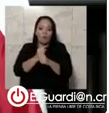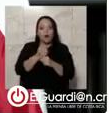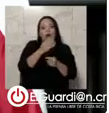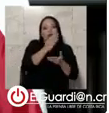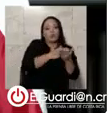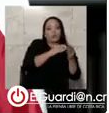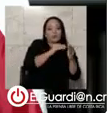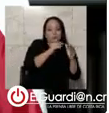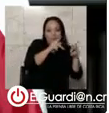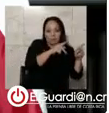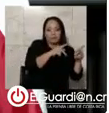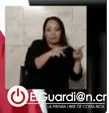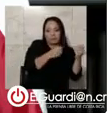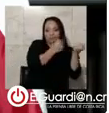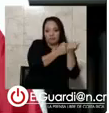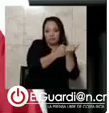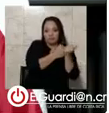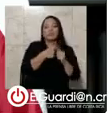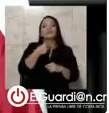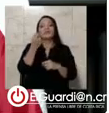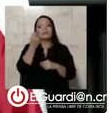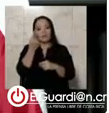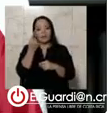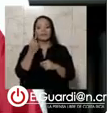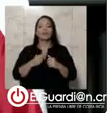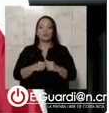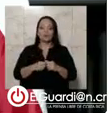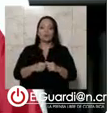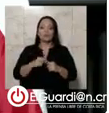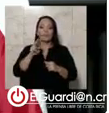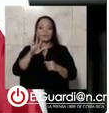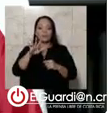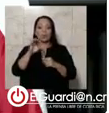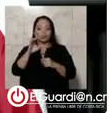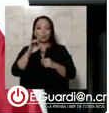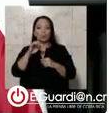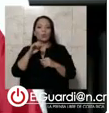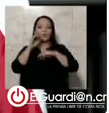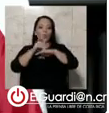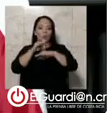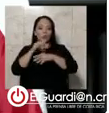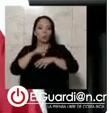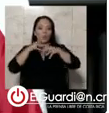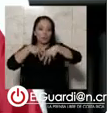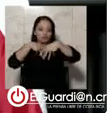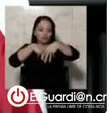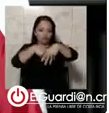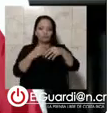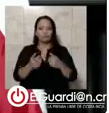favor. Sí, entiendo que hay una convocatoria para el 25 de octubre. De hecho, me